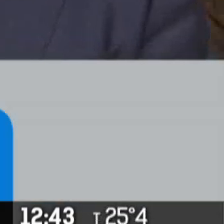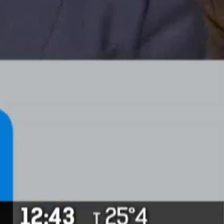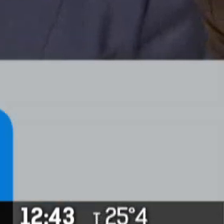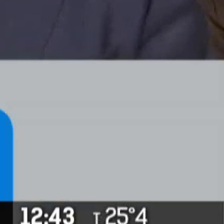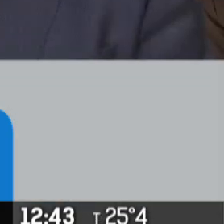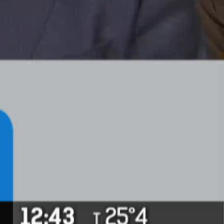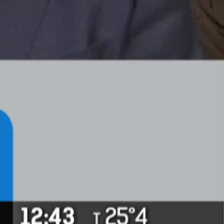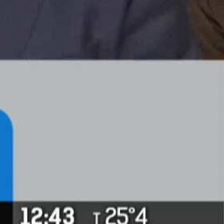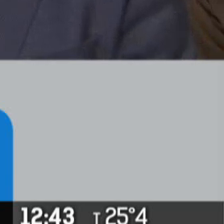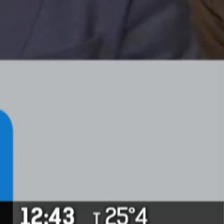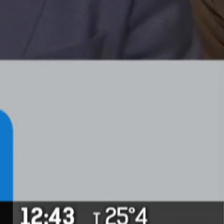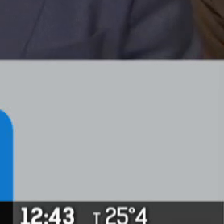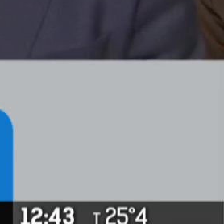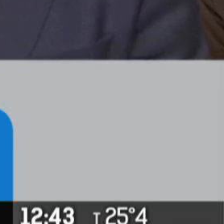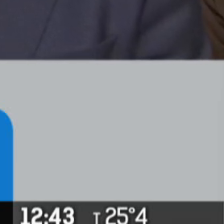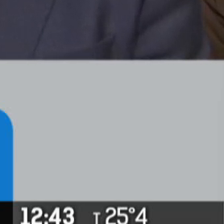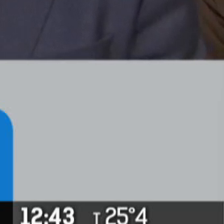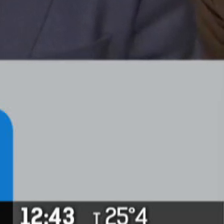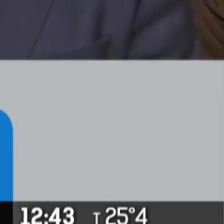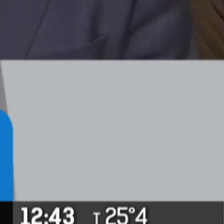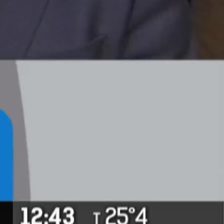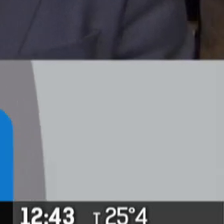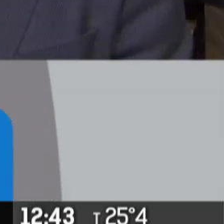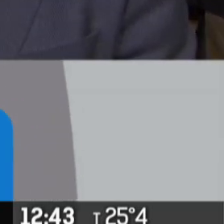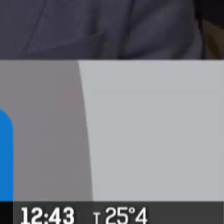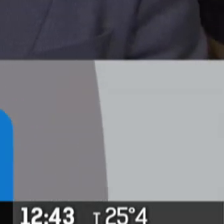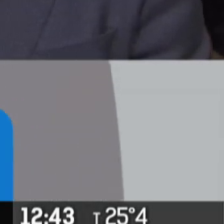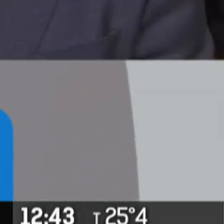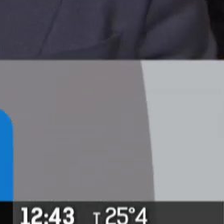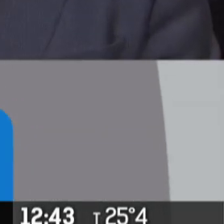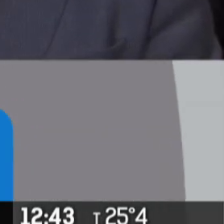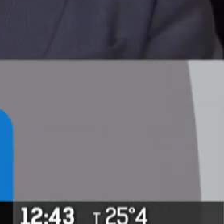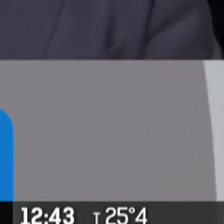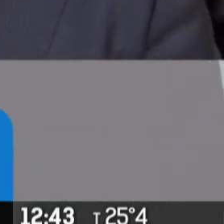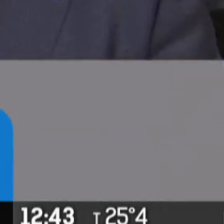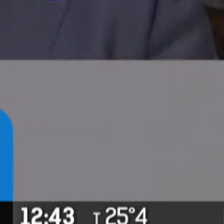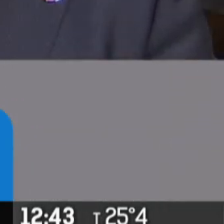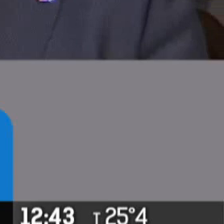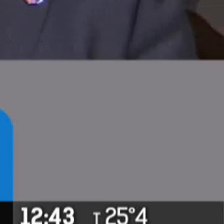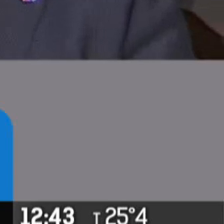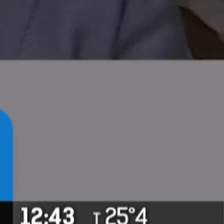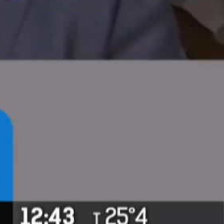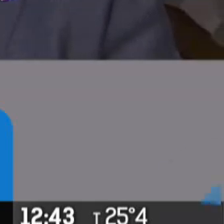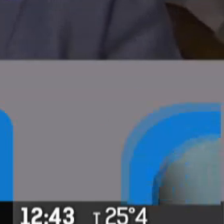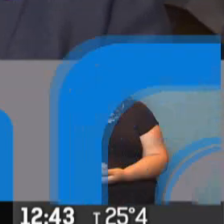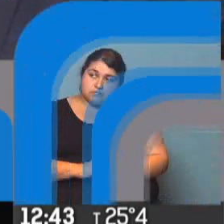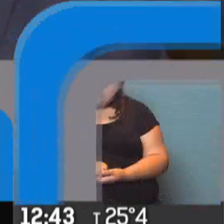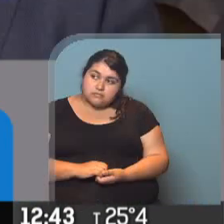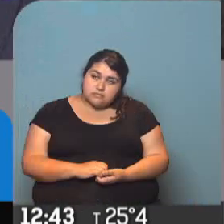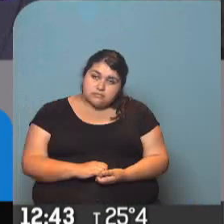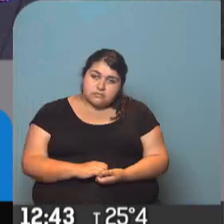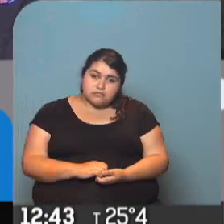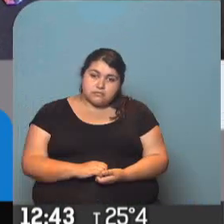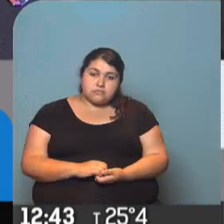especialmente muy importante el intercambio de información con los dirigentes y sobre todo explicar nuestras experiencias